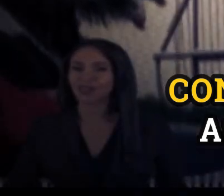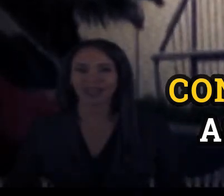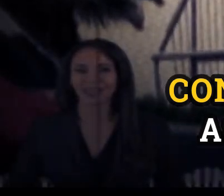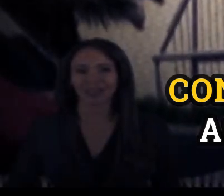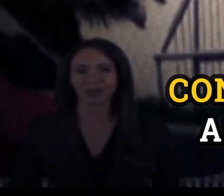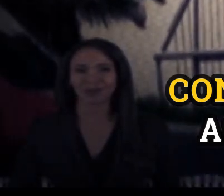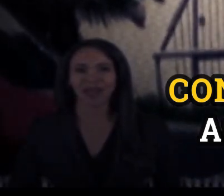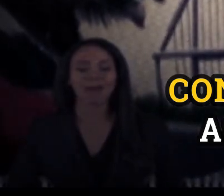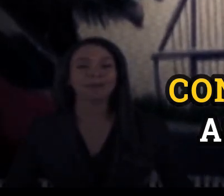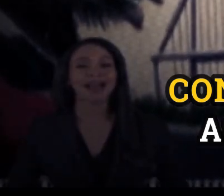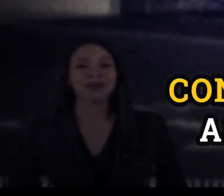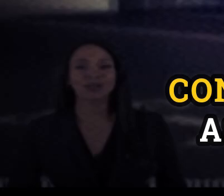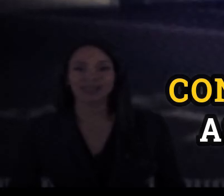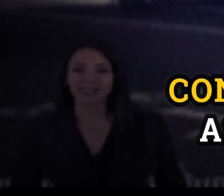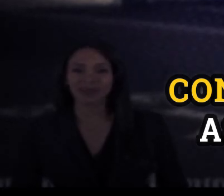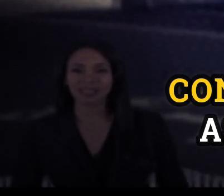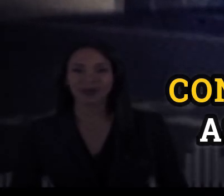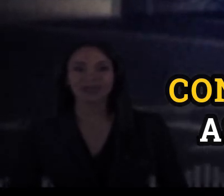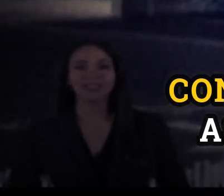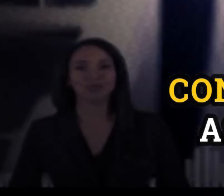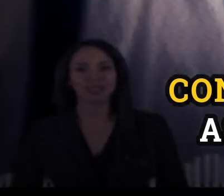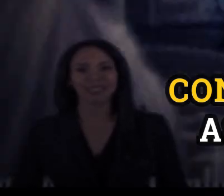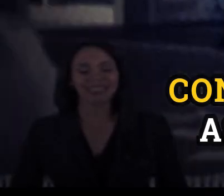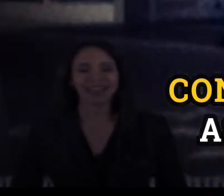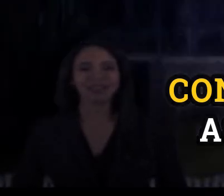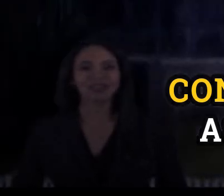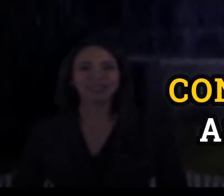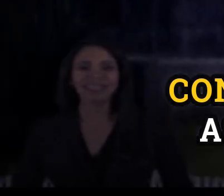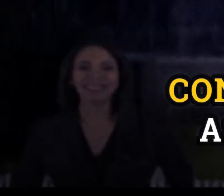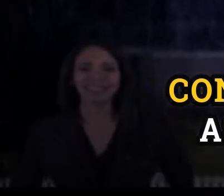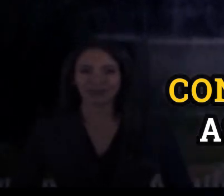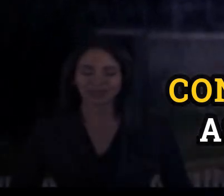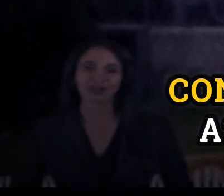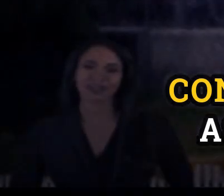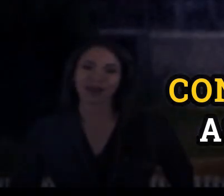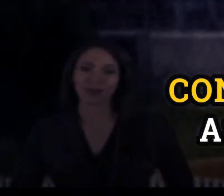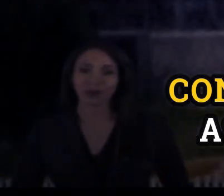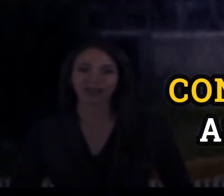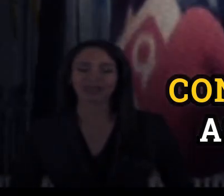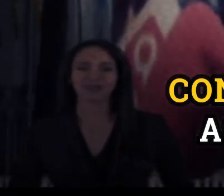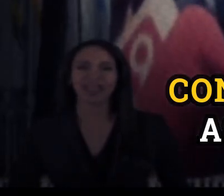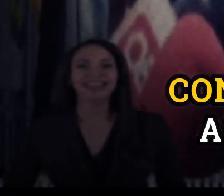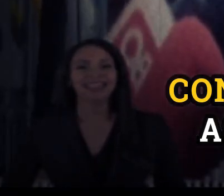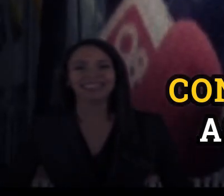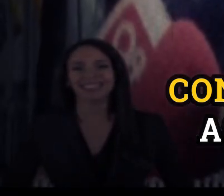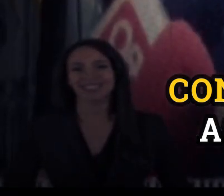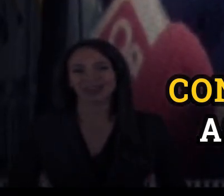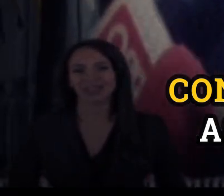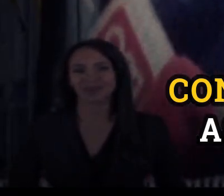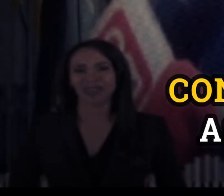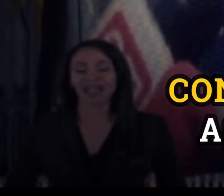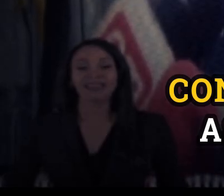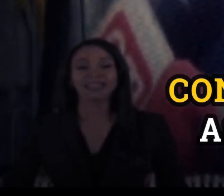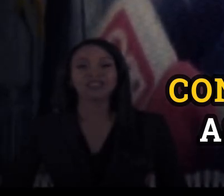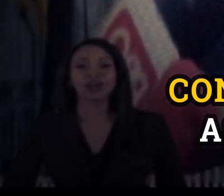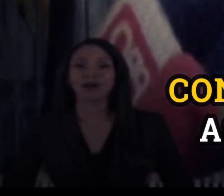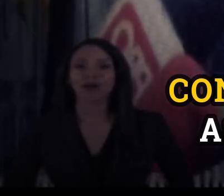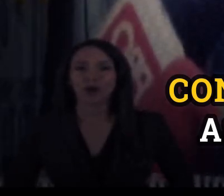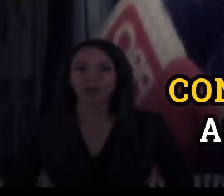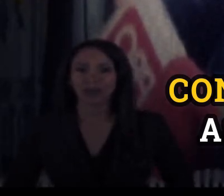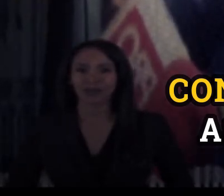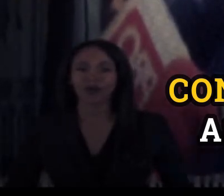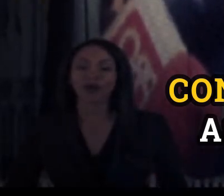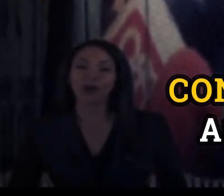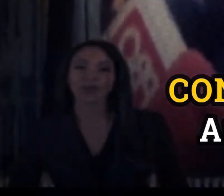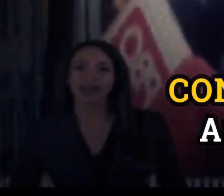para lo que ganan que hacen y no hablan de los beneficios por ejemplo de los gastos de representación porque hay una enorme y un reglamento que se tiene que cumplir tú viajas Y